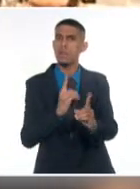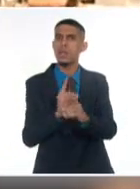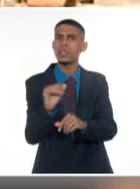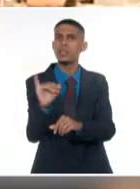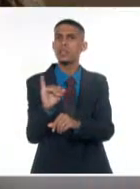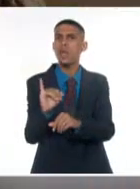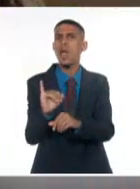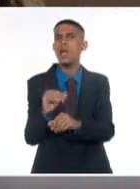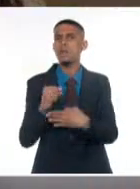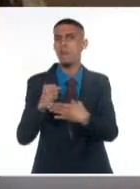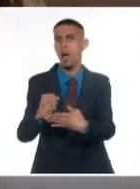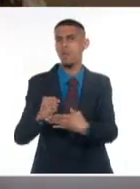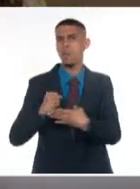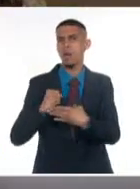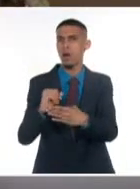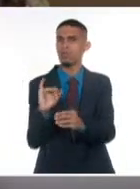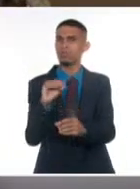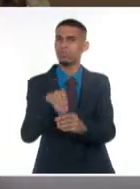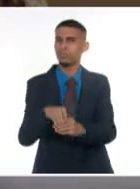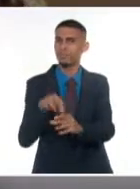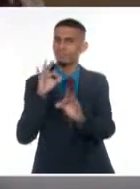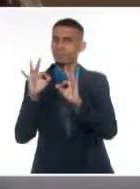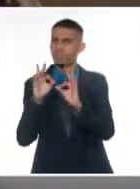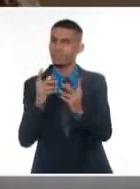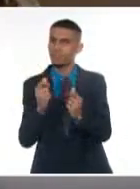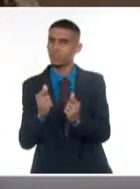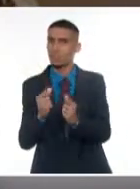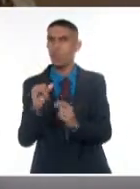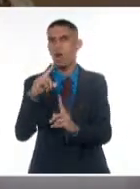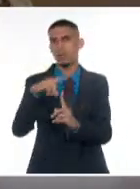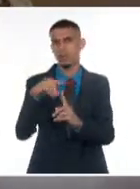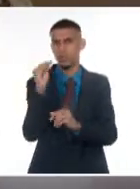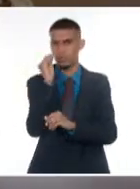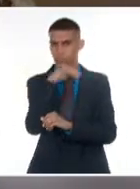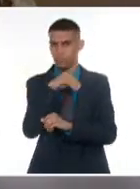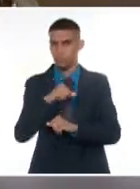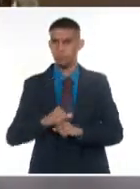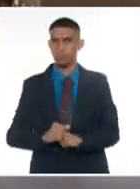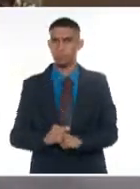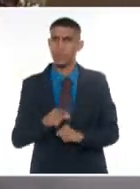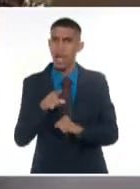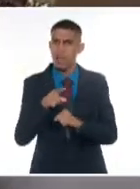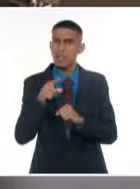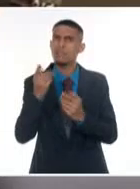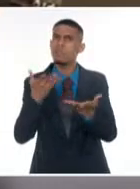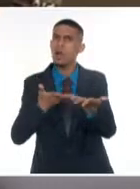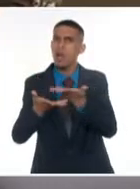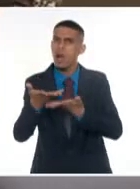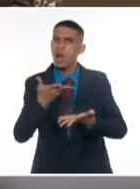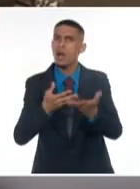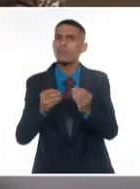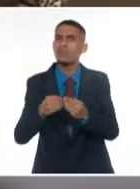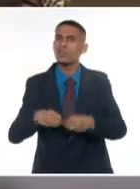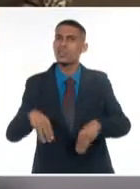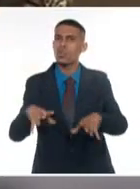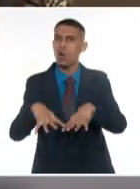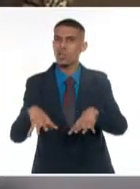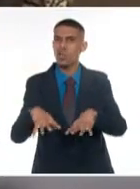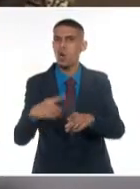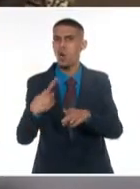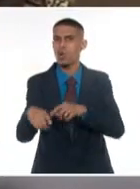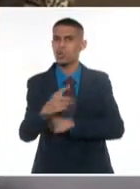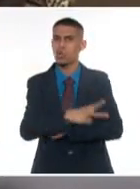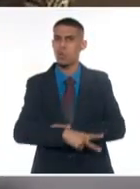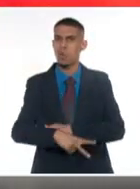cooperación, incluyendo seguridad, economía y tecnología. También analizaron la situación en la península coreana, así como la promoción